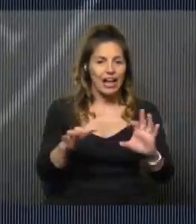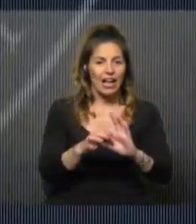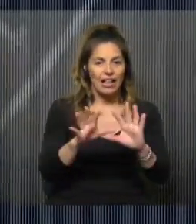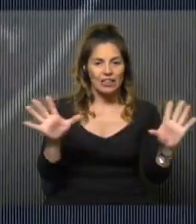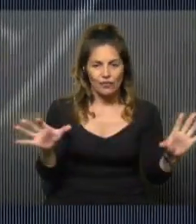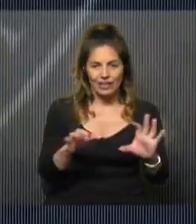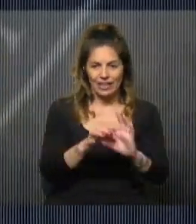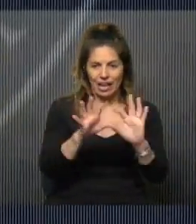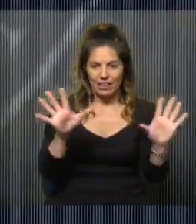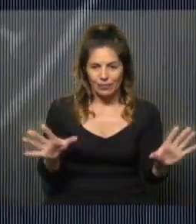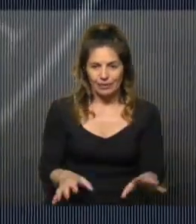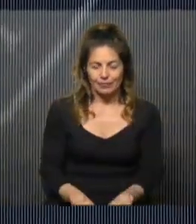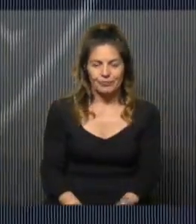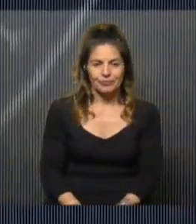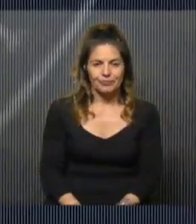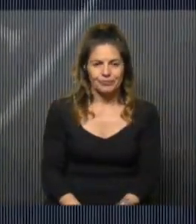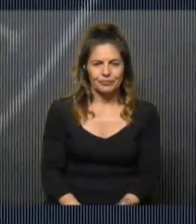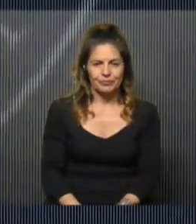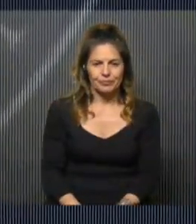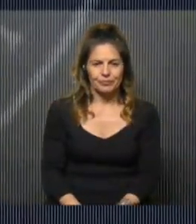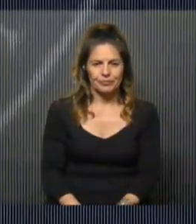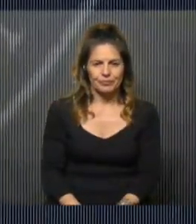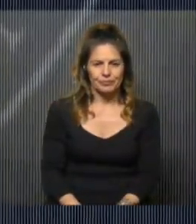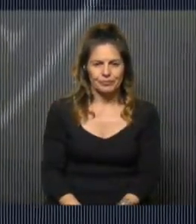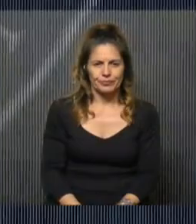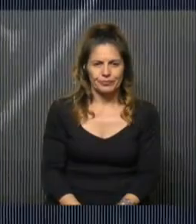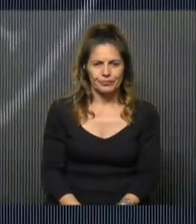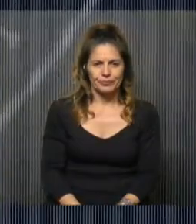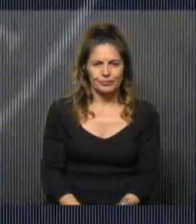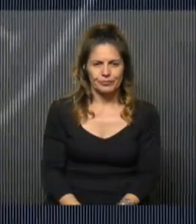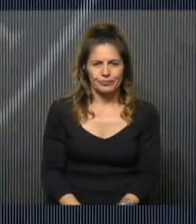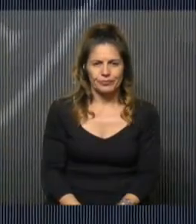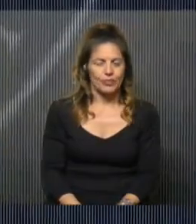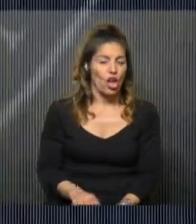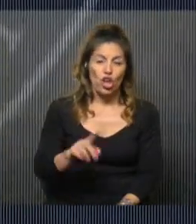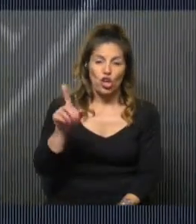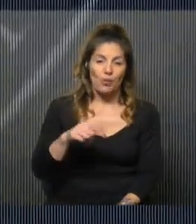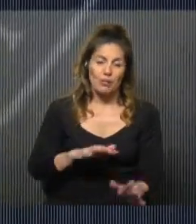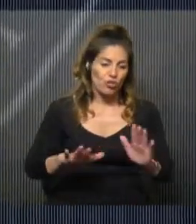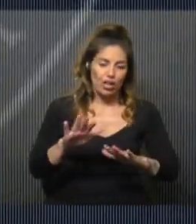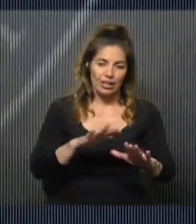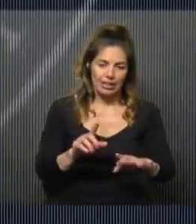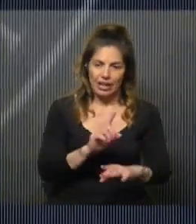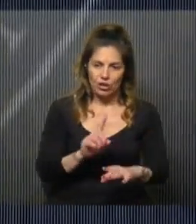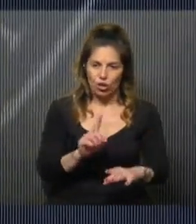liberal Libertad Libertad no venimos a inventar nada venimos a hacer las